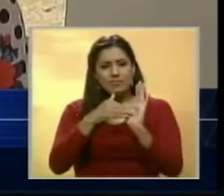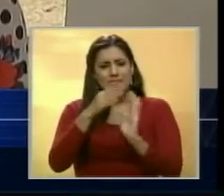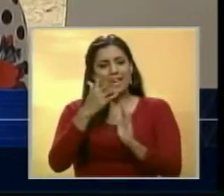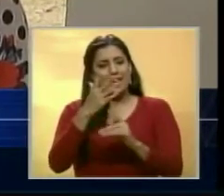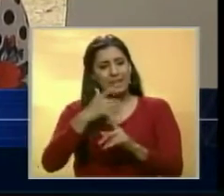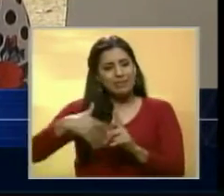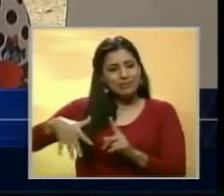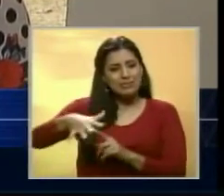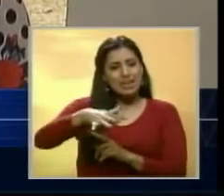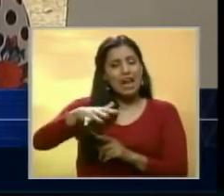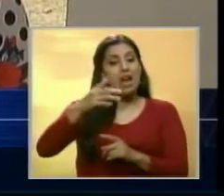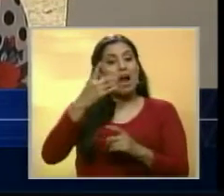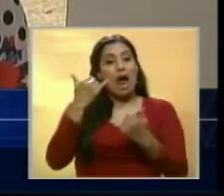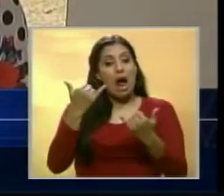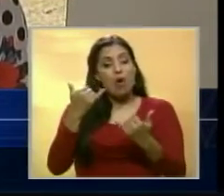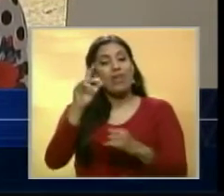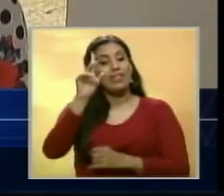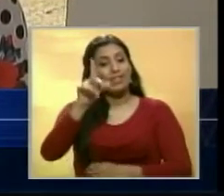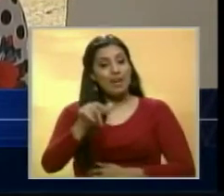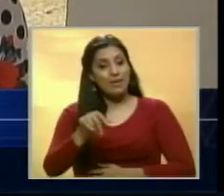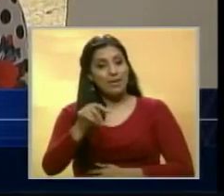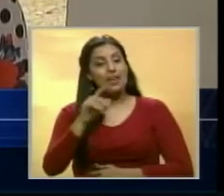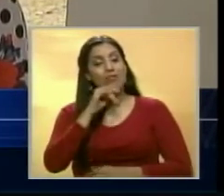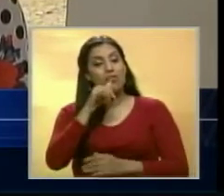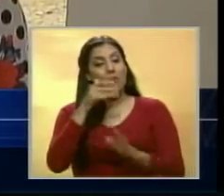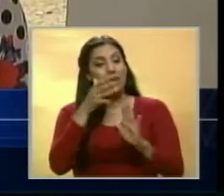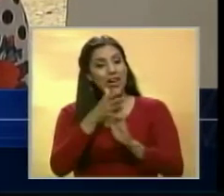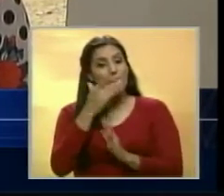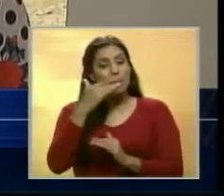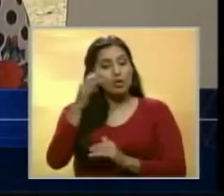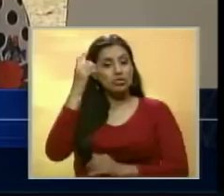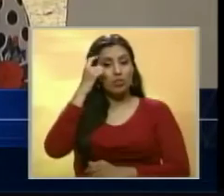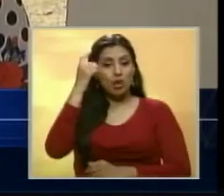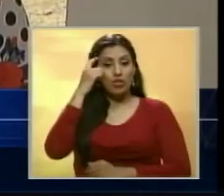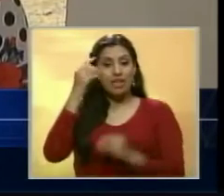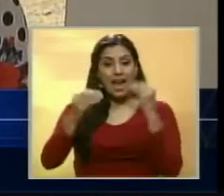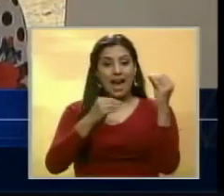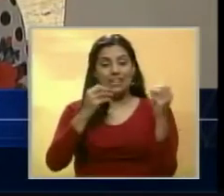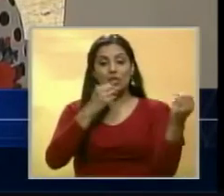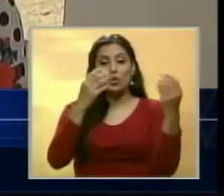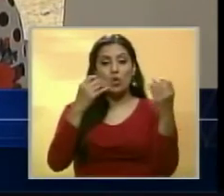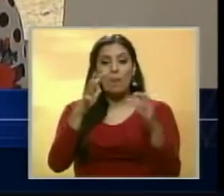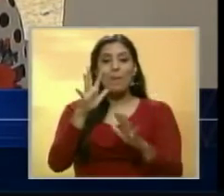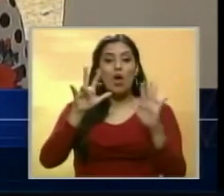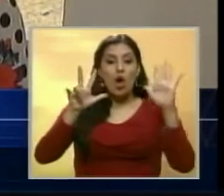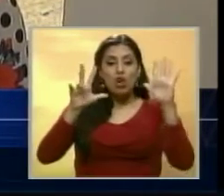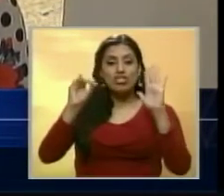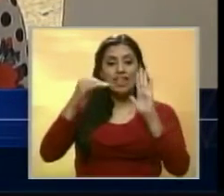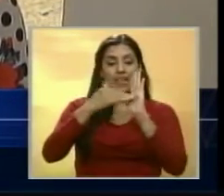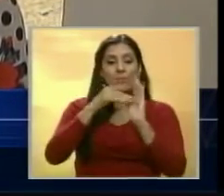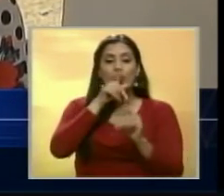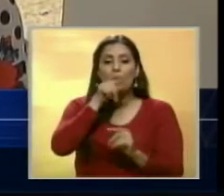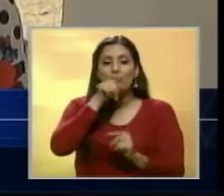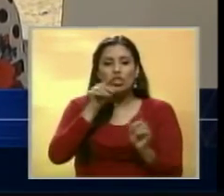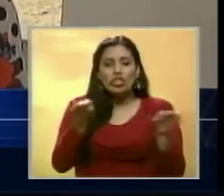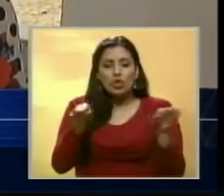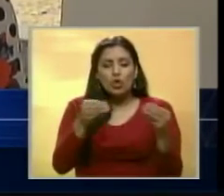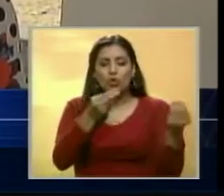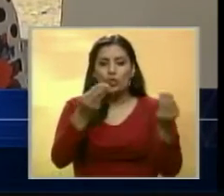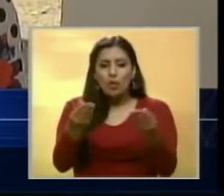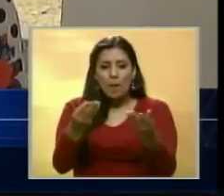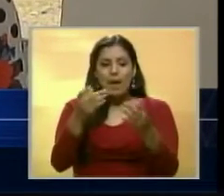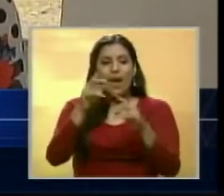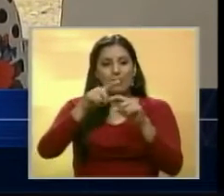de maíz en la región. Asimismo, indicó que en los próximos días realizarán la entrega de más de 80.000 pollitos para la cría